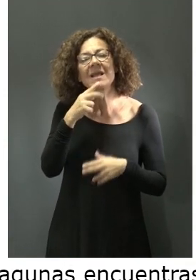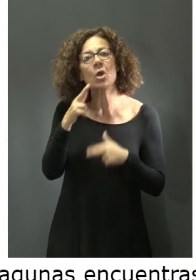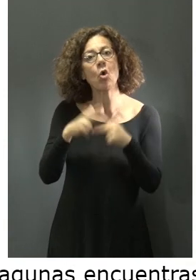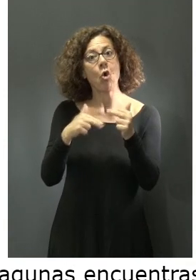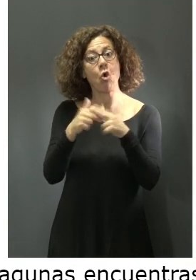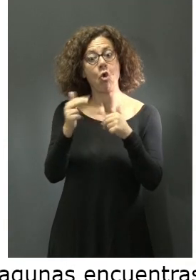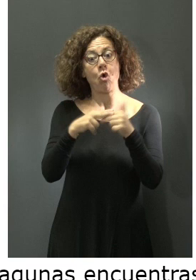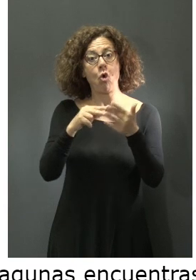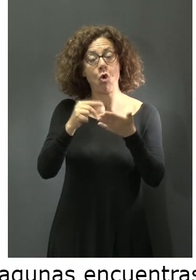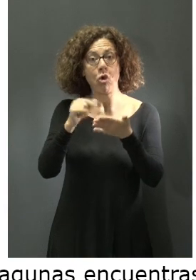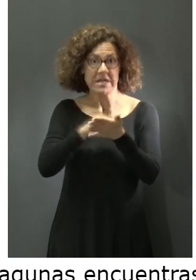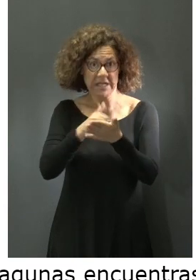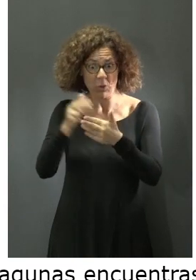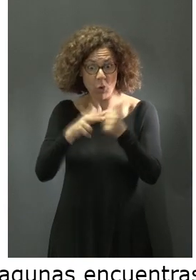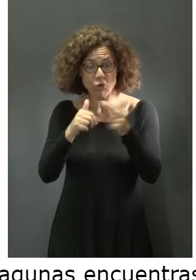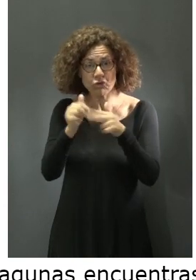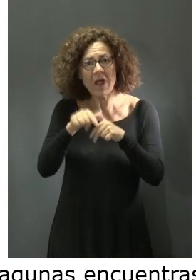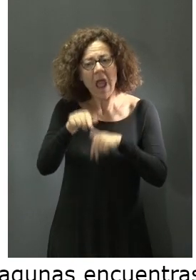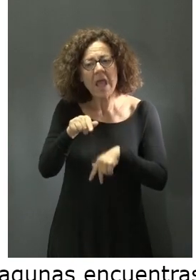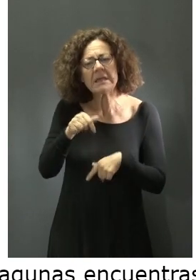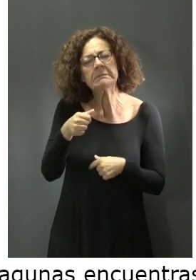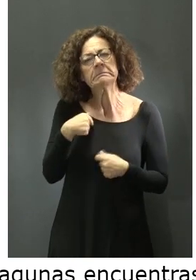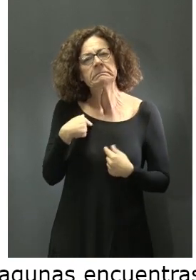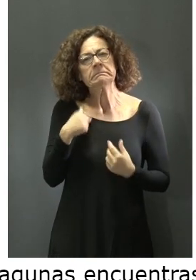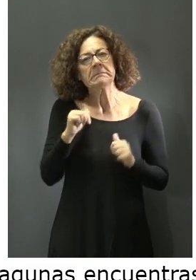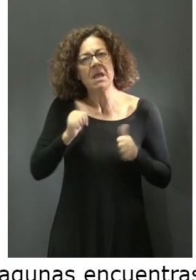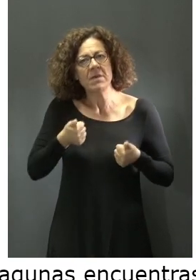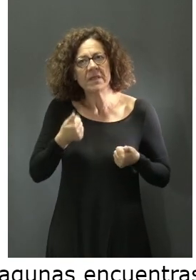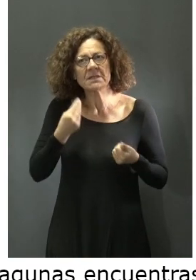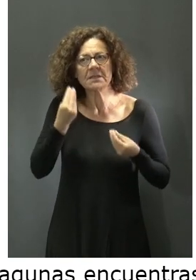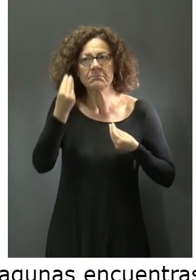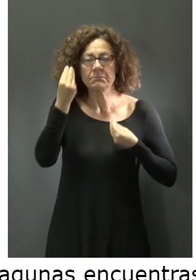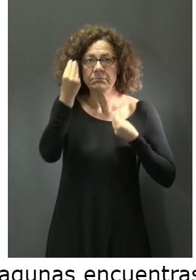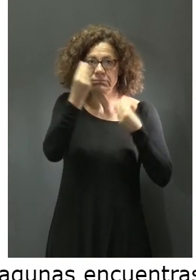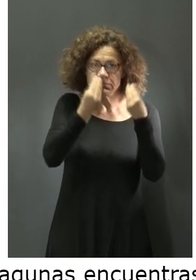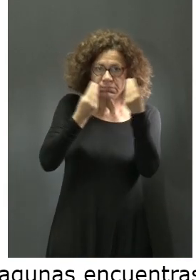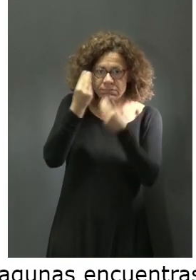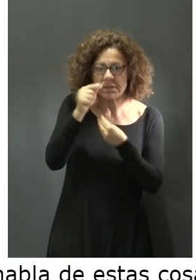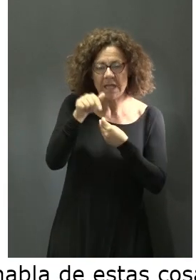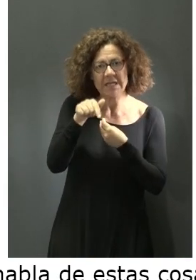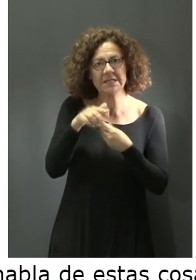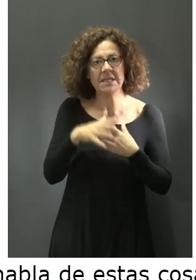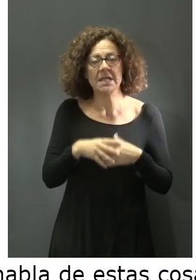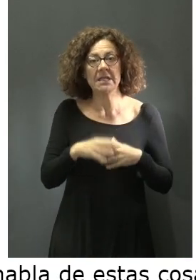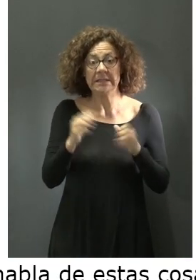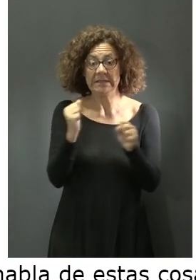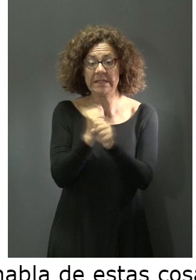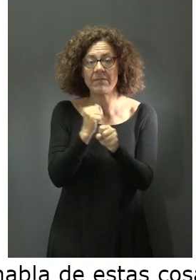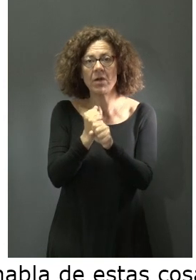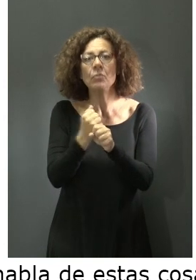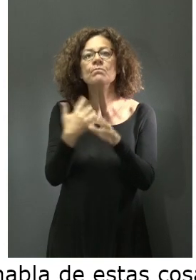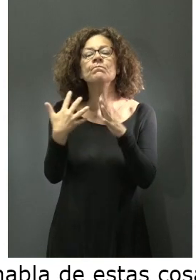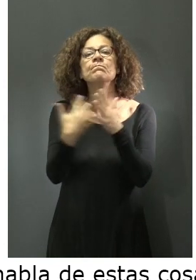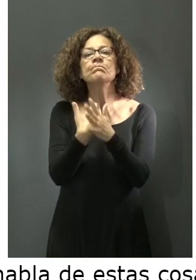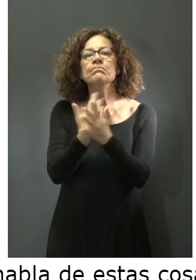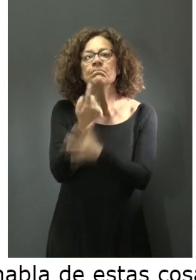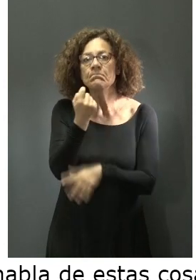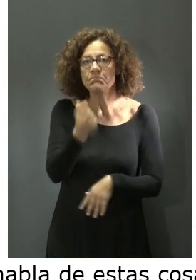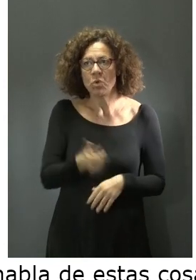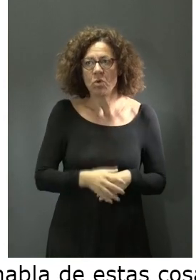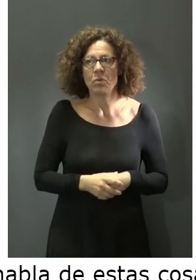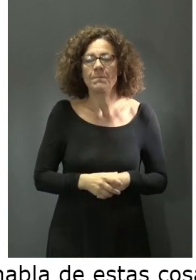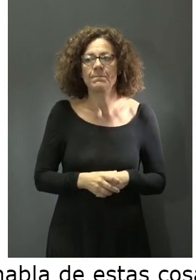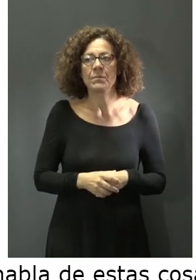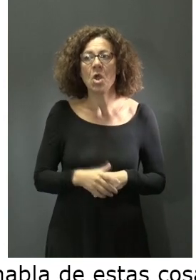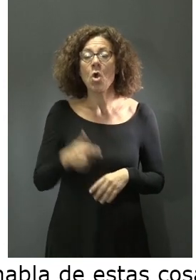construcción, pues, es donde empezaste a pensar en ello, ¿no? Pues cuéntanos un poco.